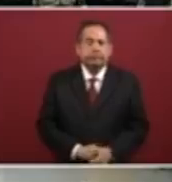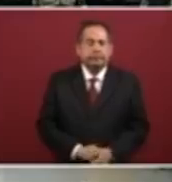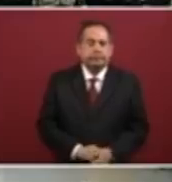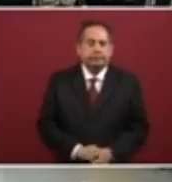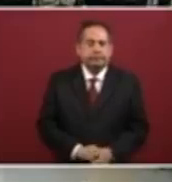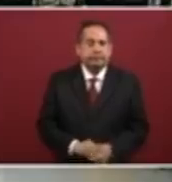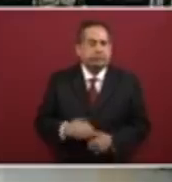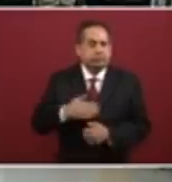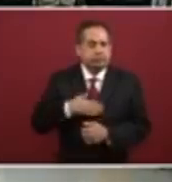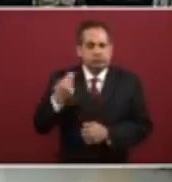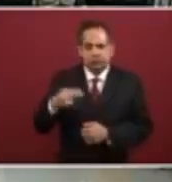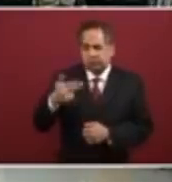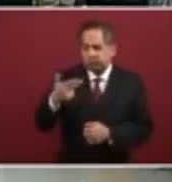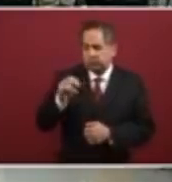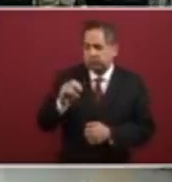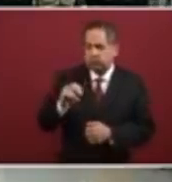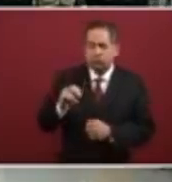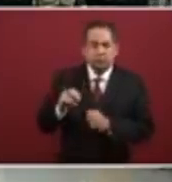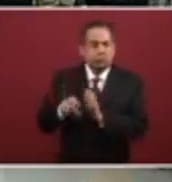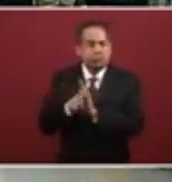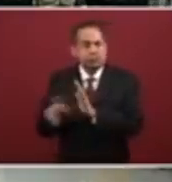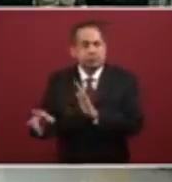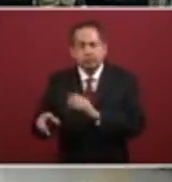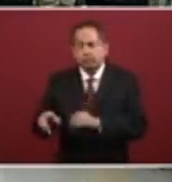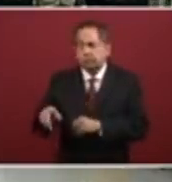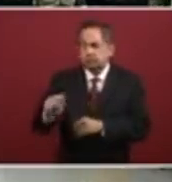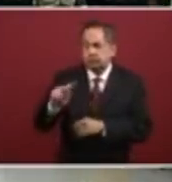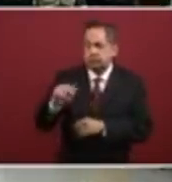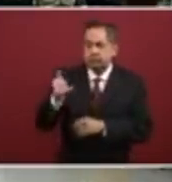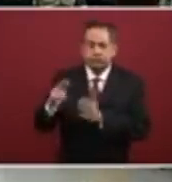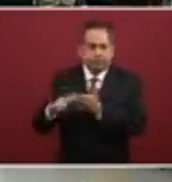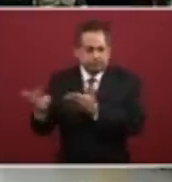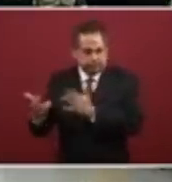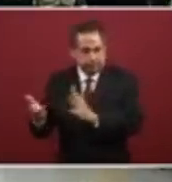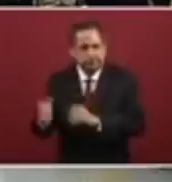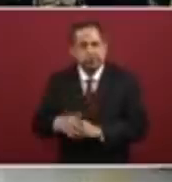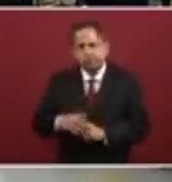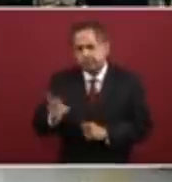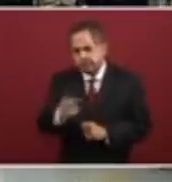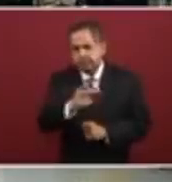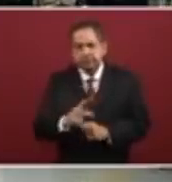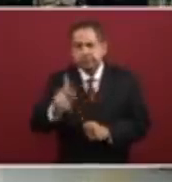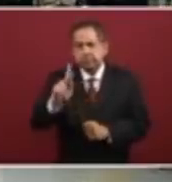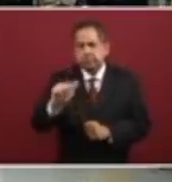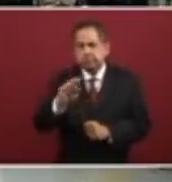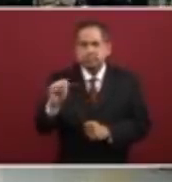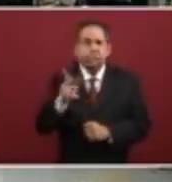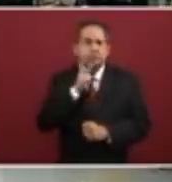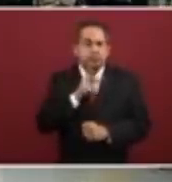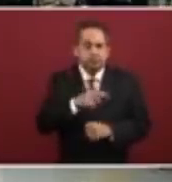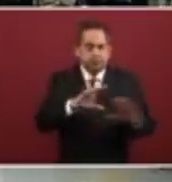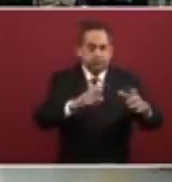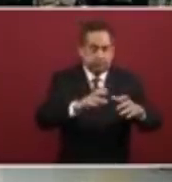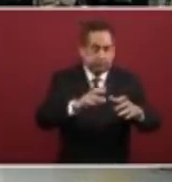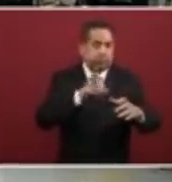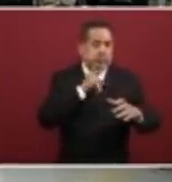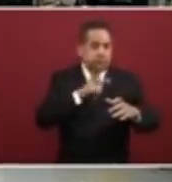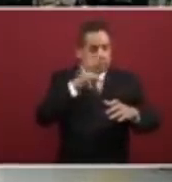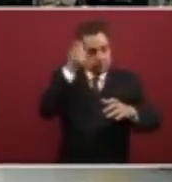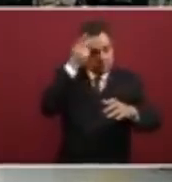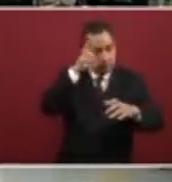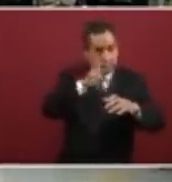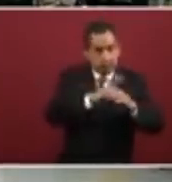Hugo Páez, de Impacto, Diario, Televisión y Revista. Entiendo entonces que Pemex va a ser la dirección de proyecto y la dirección de obra.